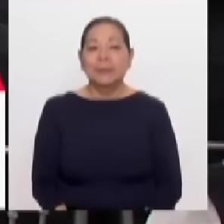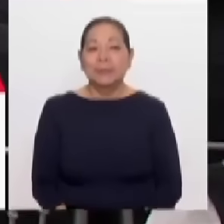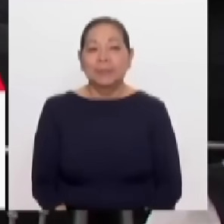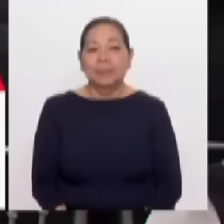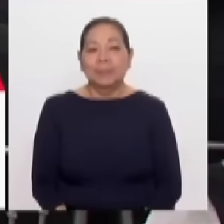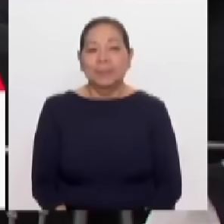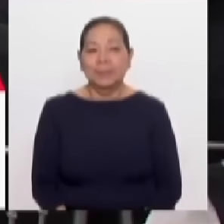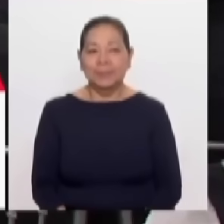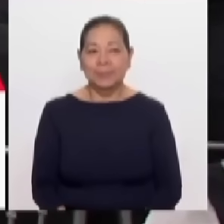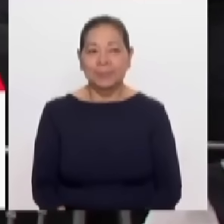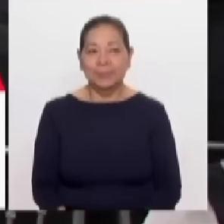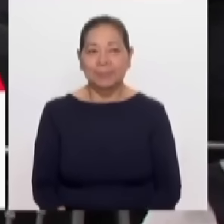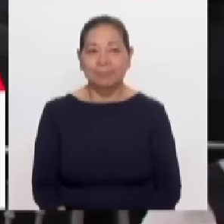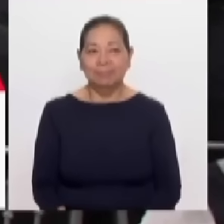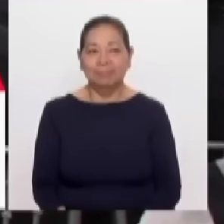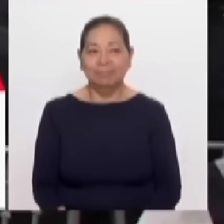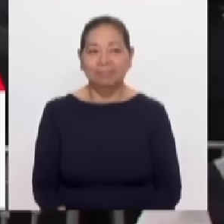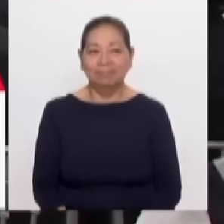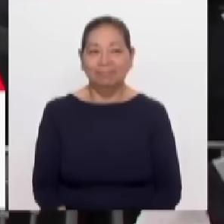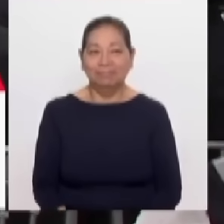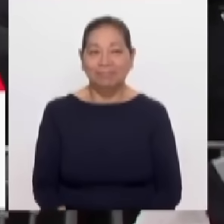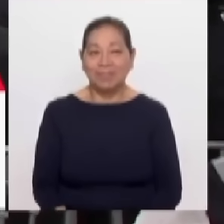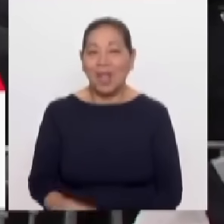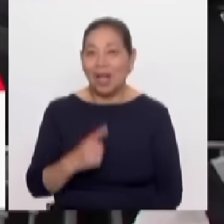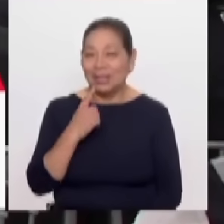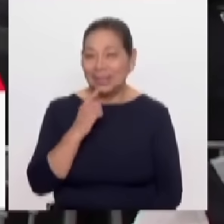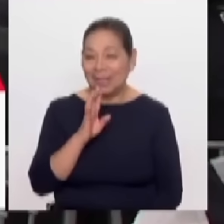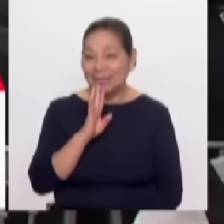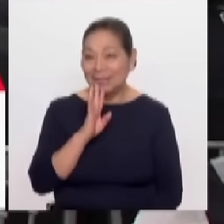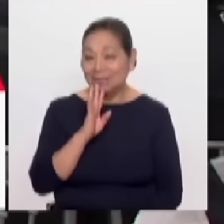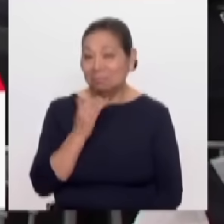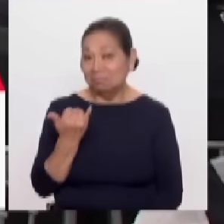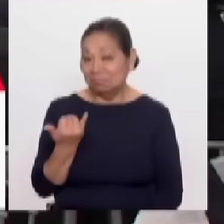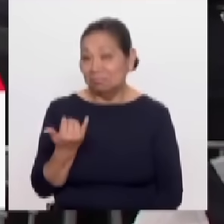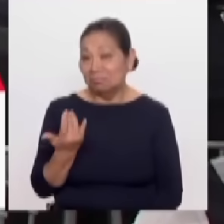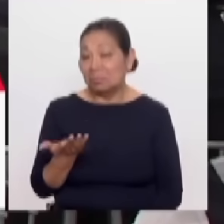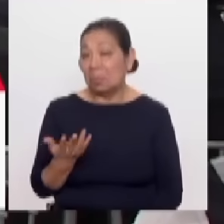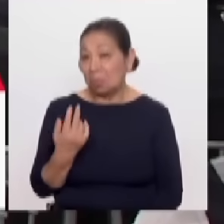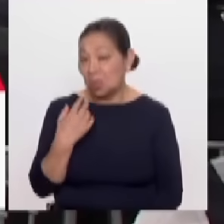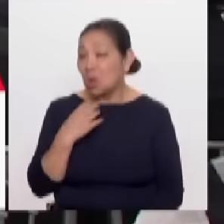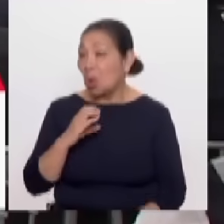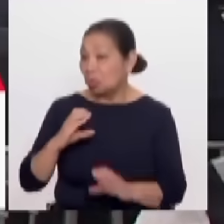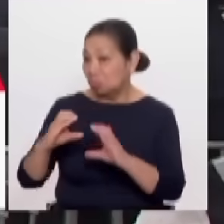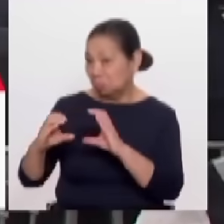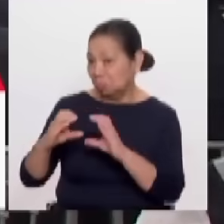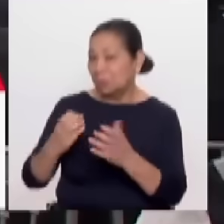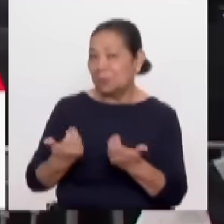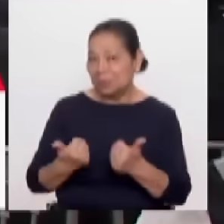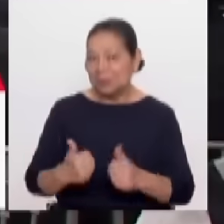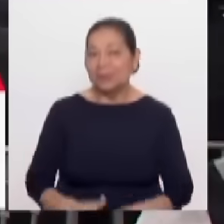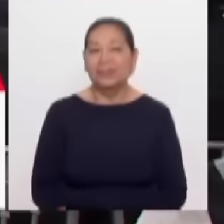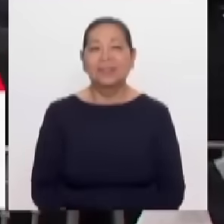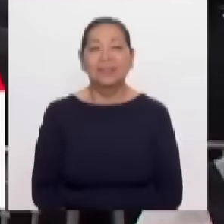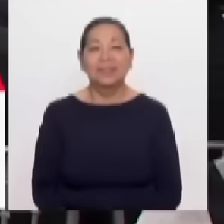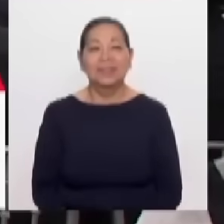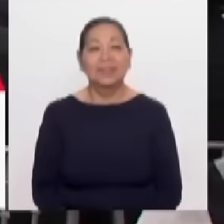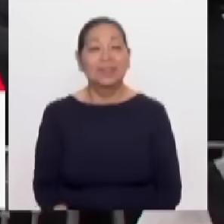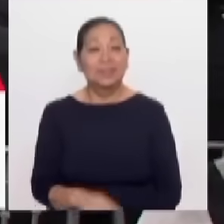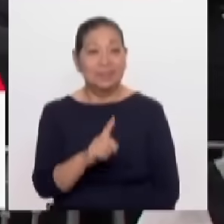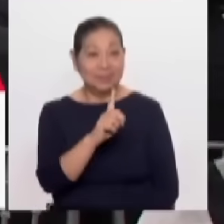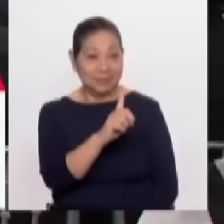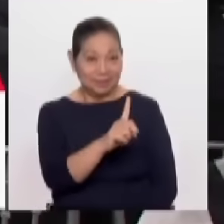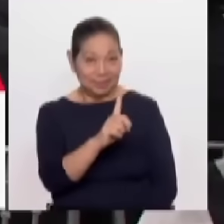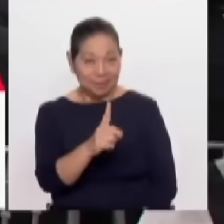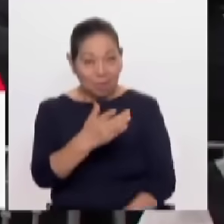Ya voy a ver los, mis niños, la familia, ahí se puede conversar, ¿no? Cada túnel,